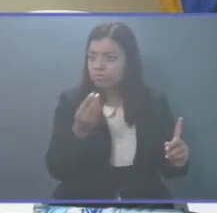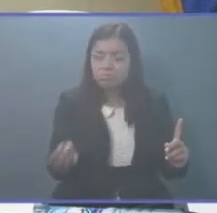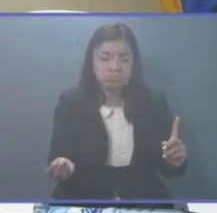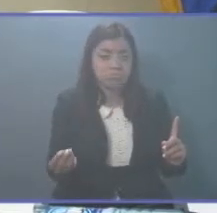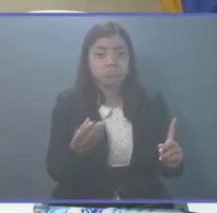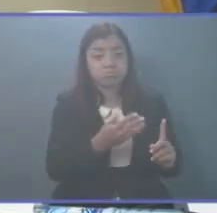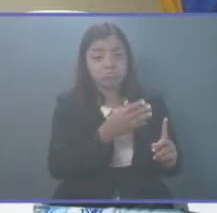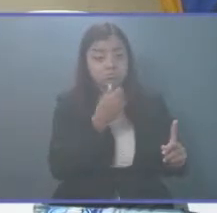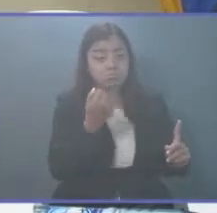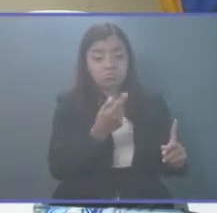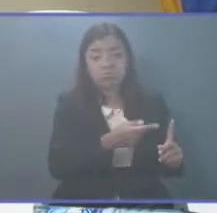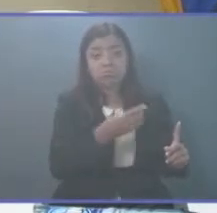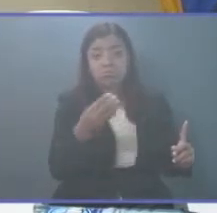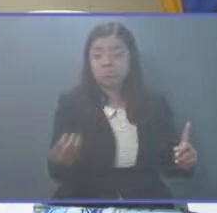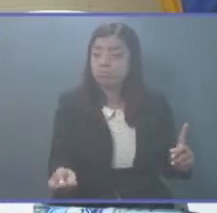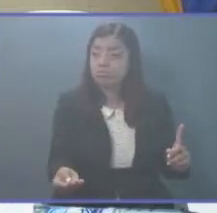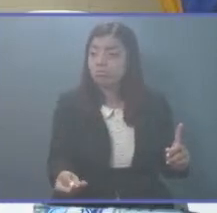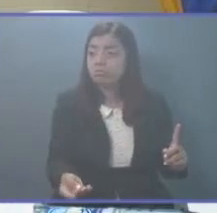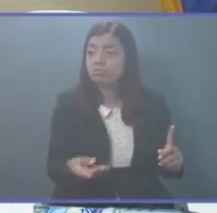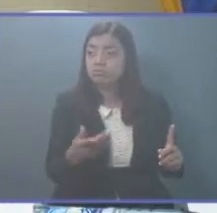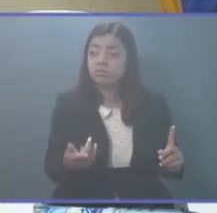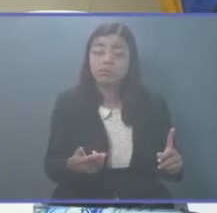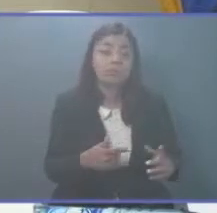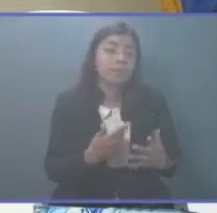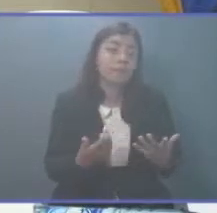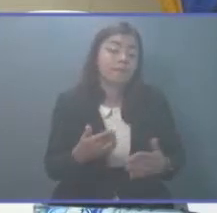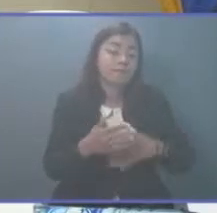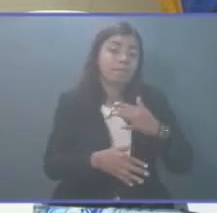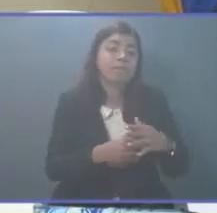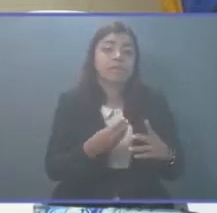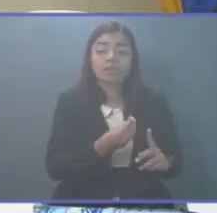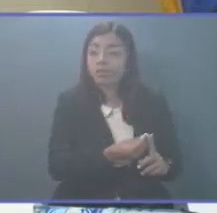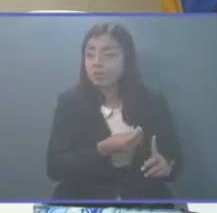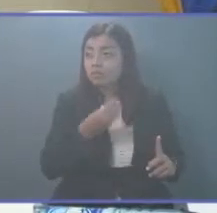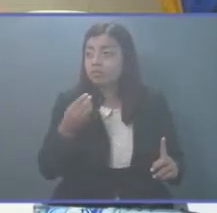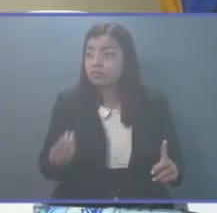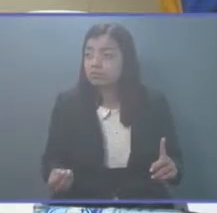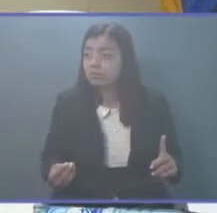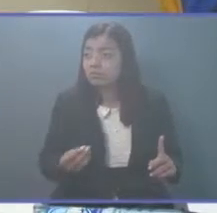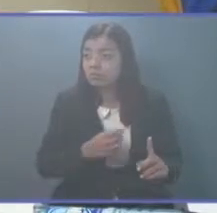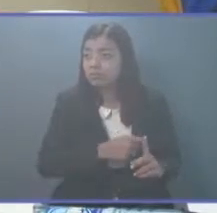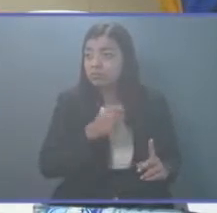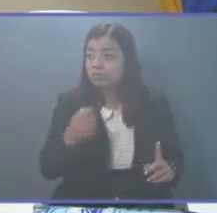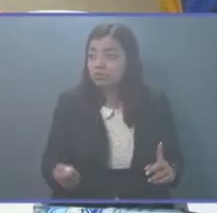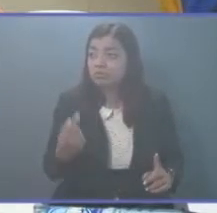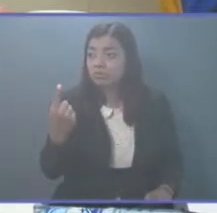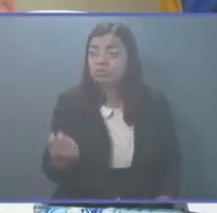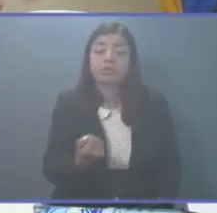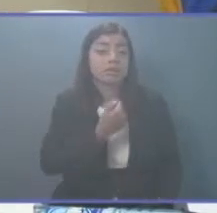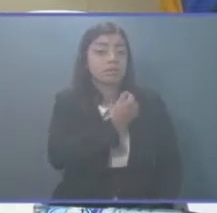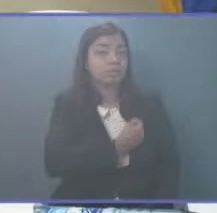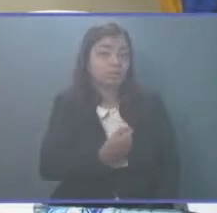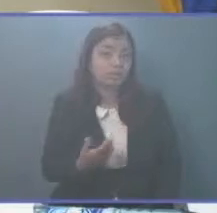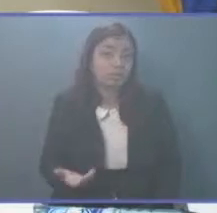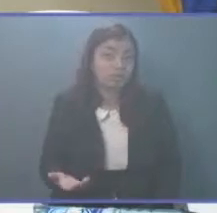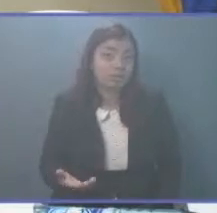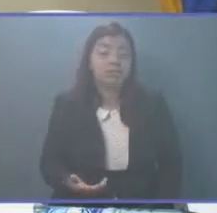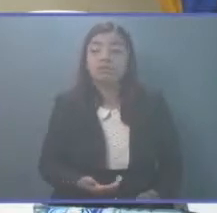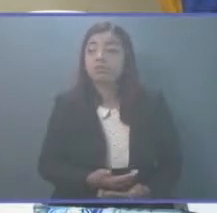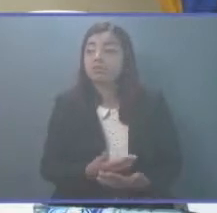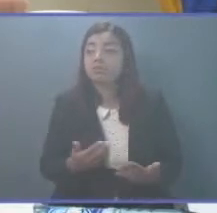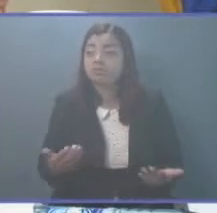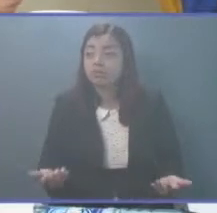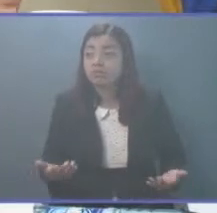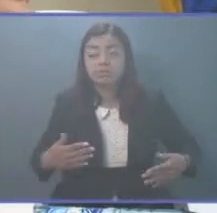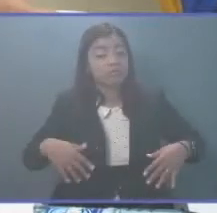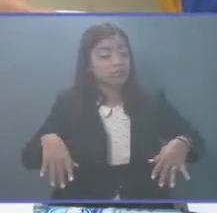propiedades y cosas a los delincuentes estos, pero ahí no viene contemplado de que esto va a ser para retribuir también a las víctimas. Yo sé que